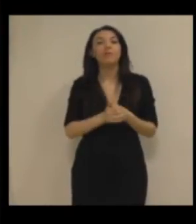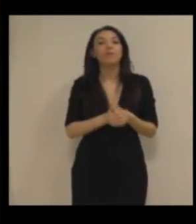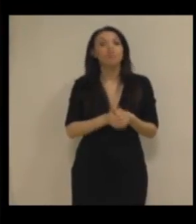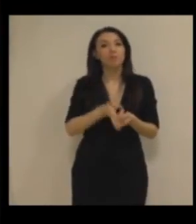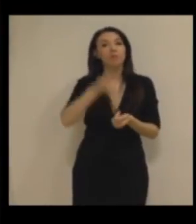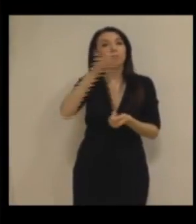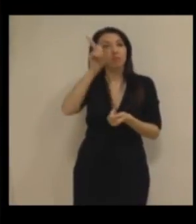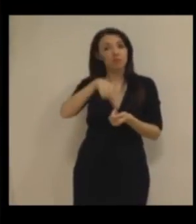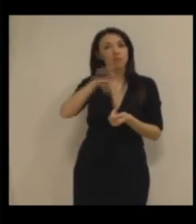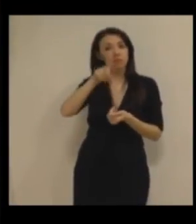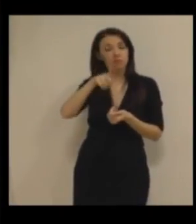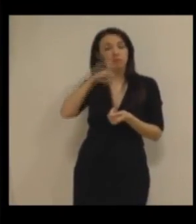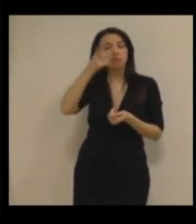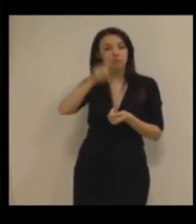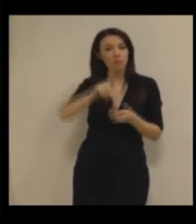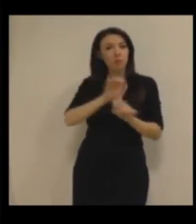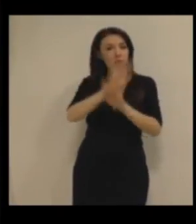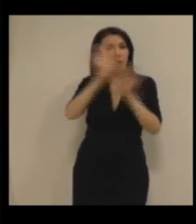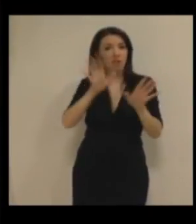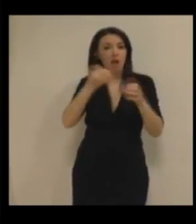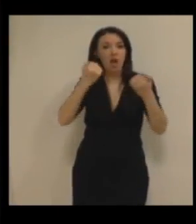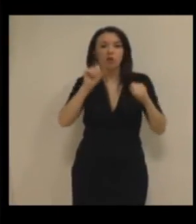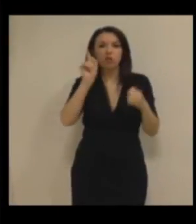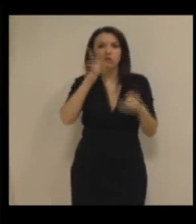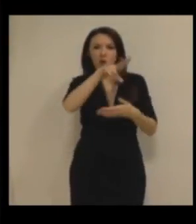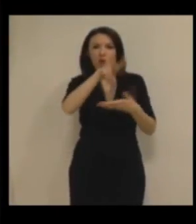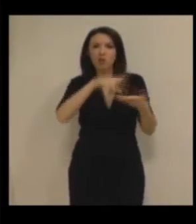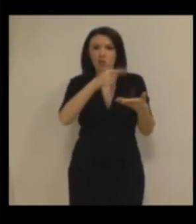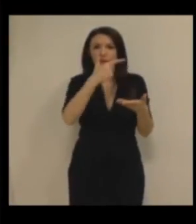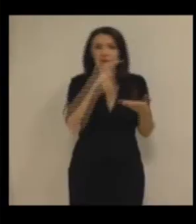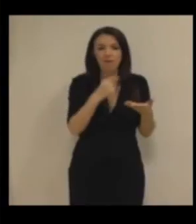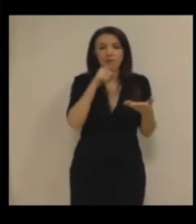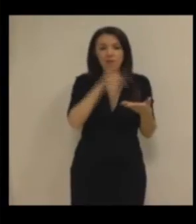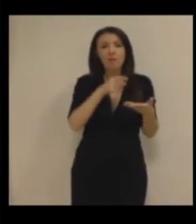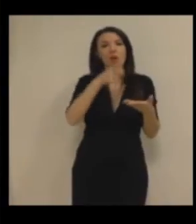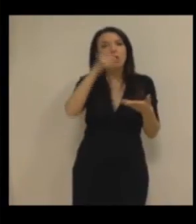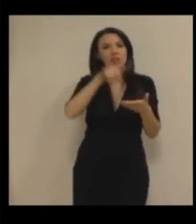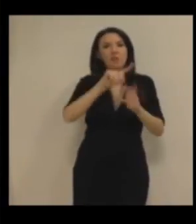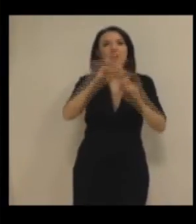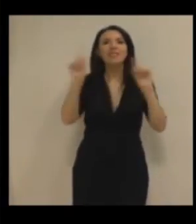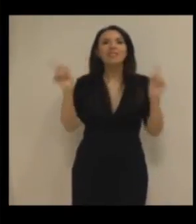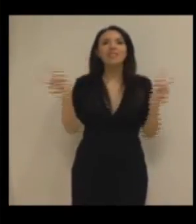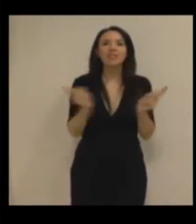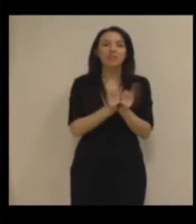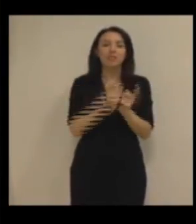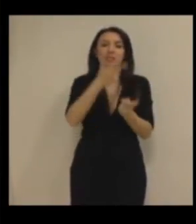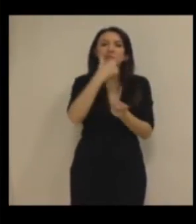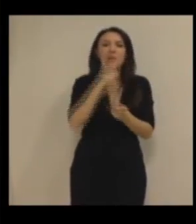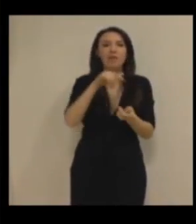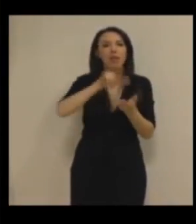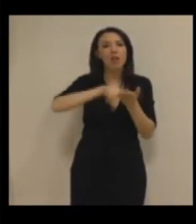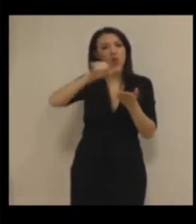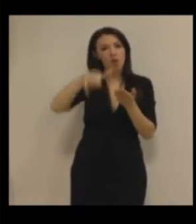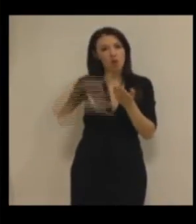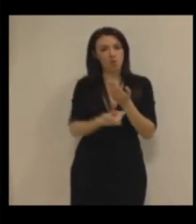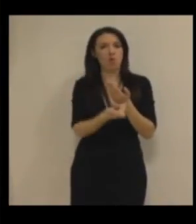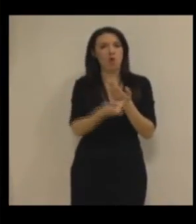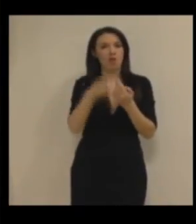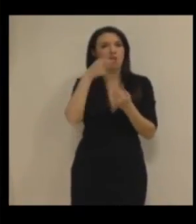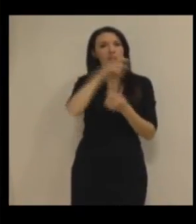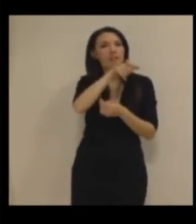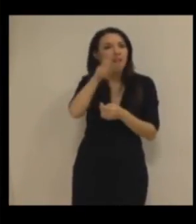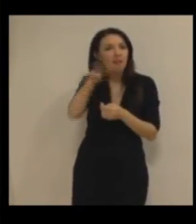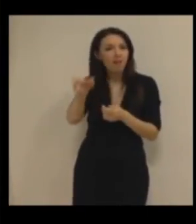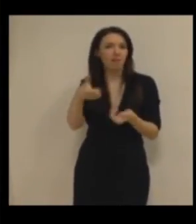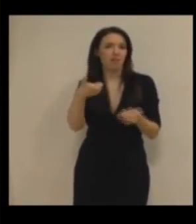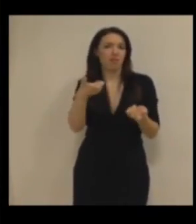como decía Miguel Ángel, de la lectura fácil, pero sí al menos a una simplificación del lenguaje. Del lenguaje, la jerga que